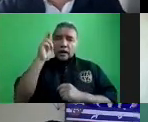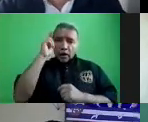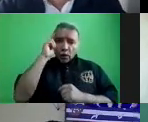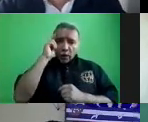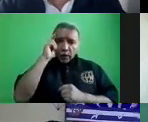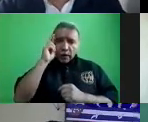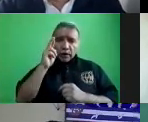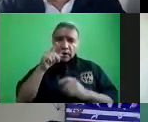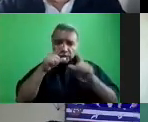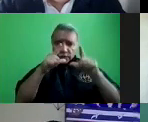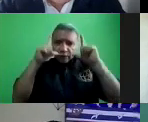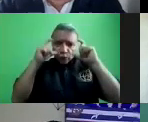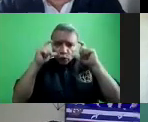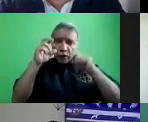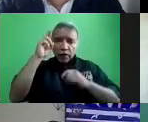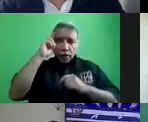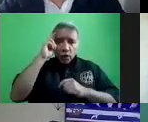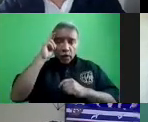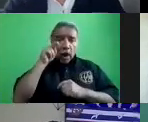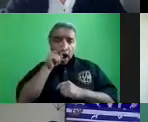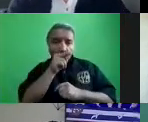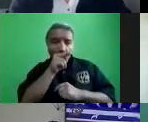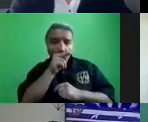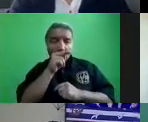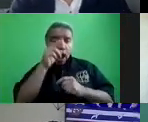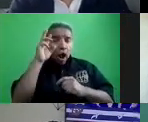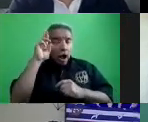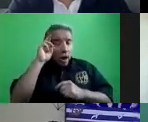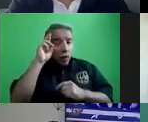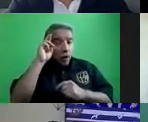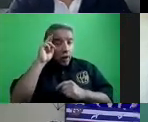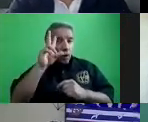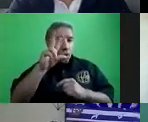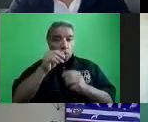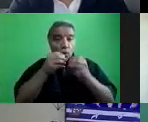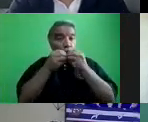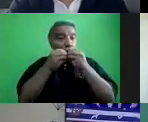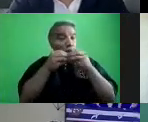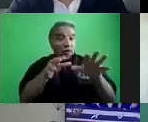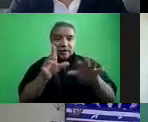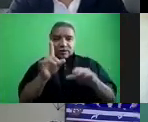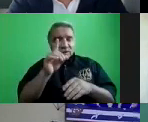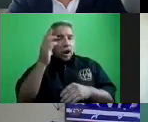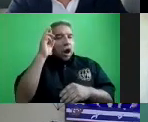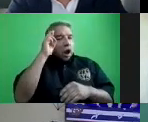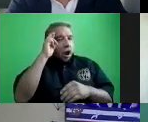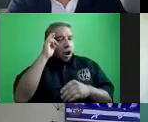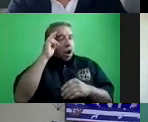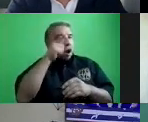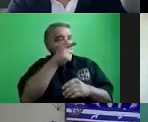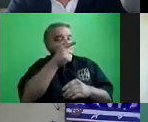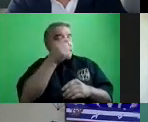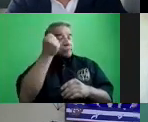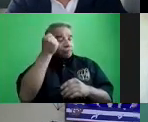Ahí está la fotografía, ¿se recuerda de la foto? Ah, sí se recuerda,